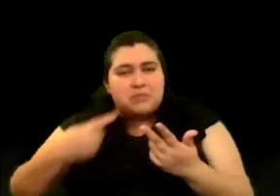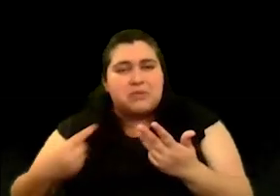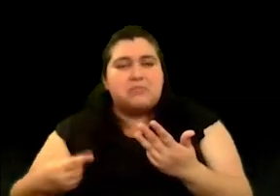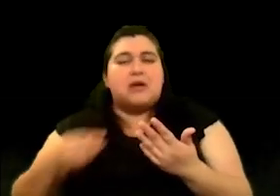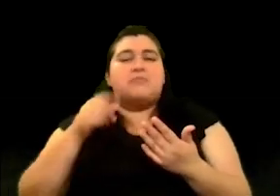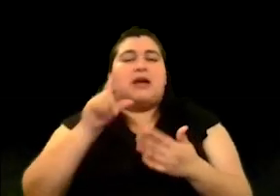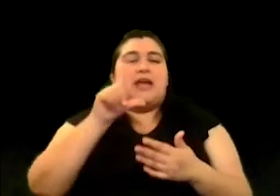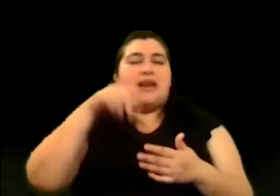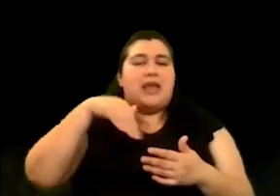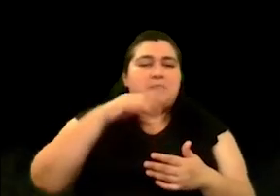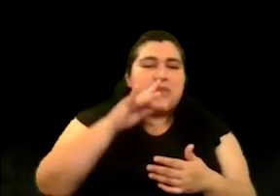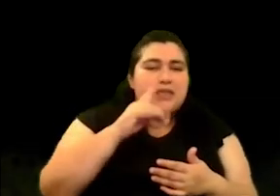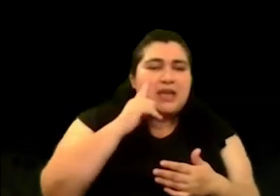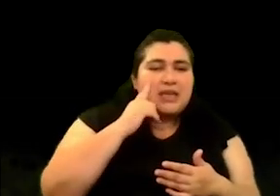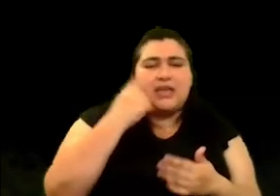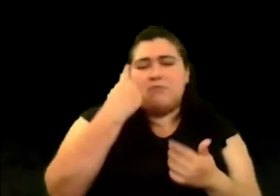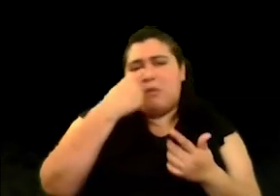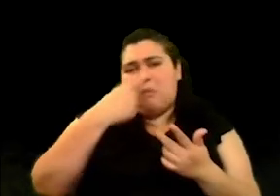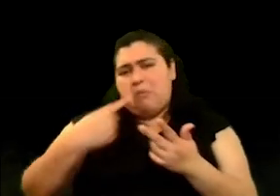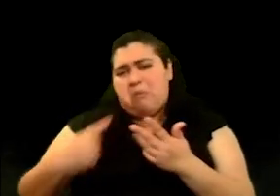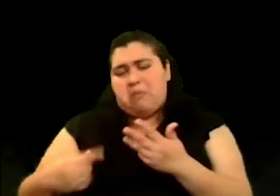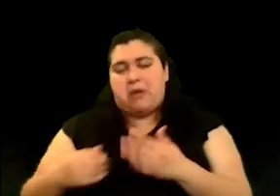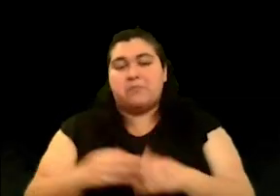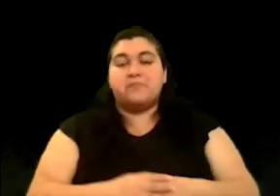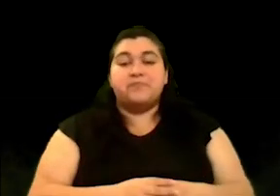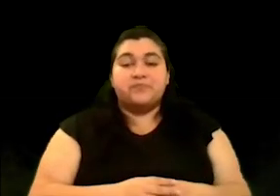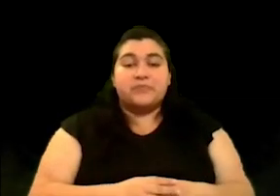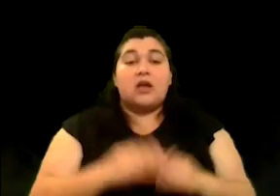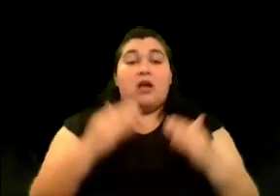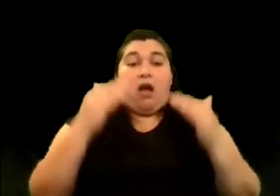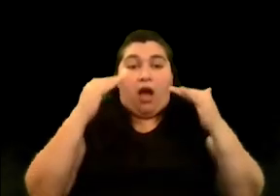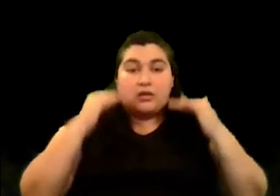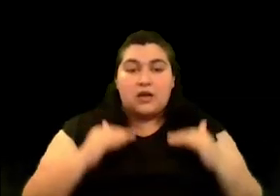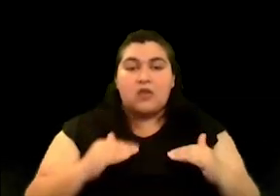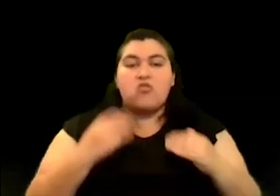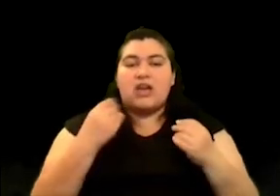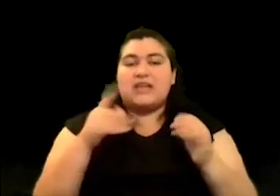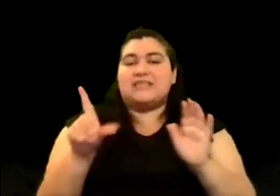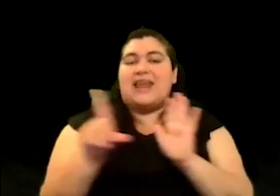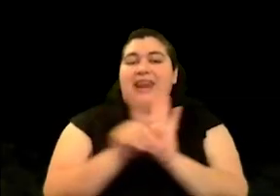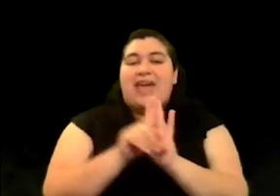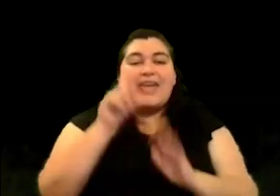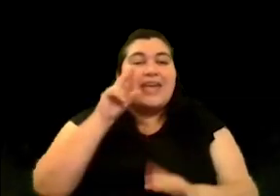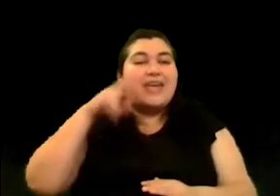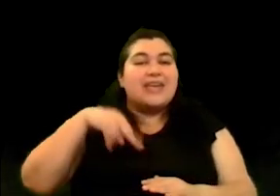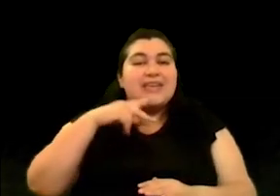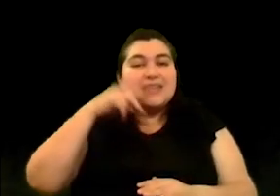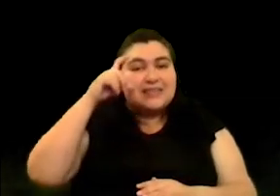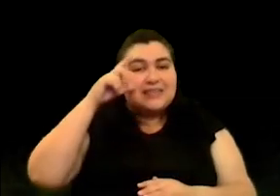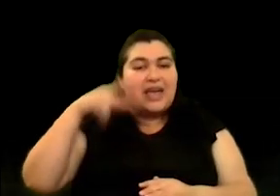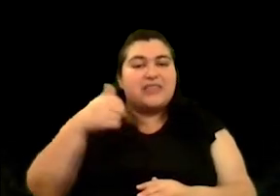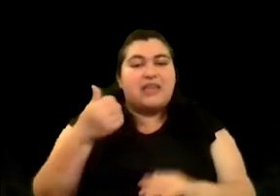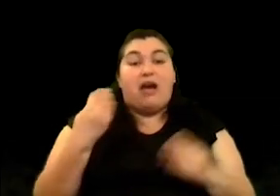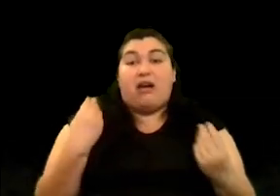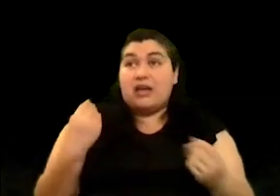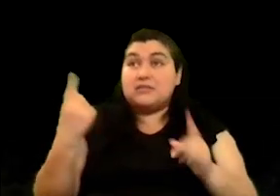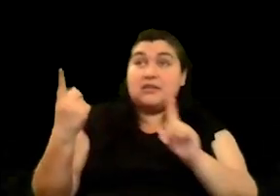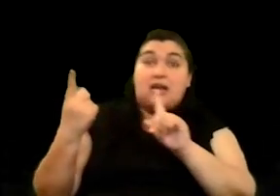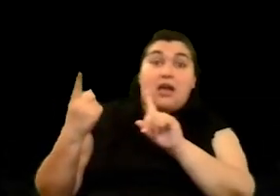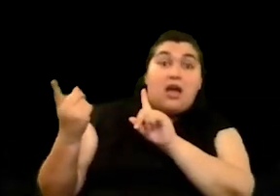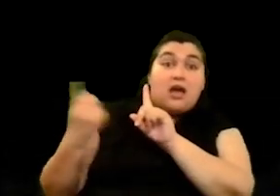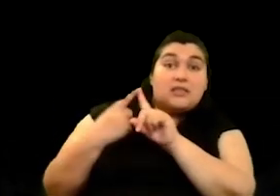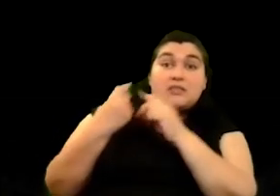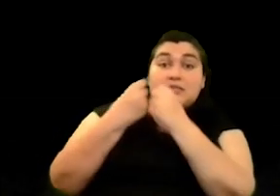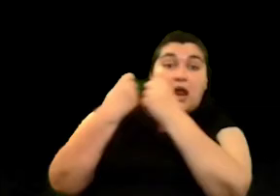LMLI y todo ese tipo de cuestiones. Y debajo tengo la ley interna. ¿Esto qué significa? Que los tratados internacionales no pueden